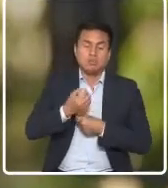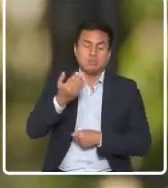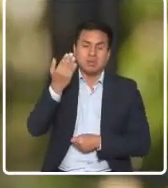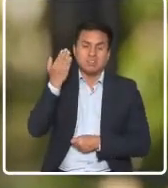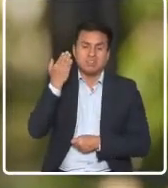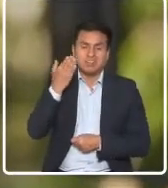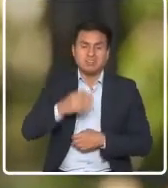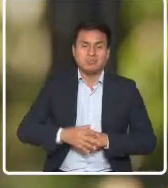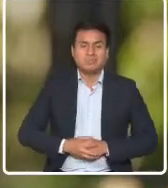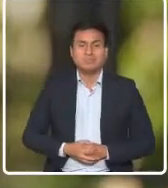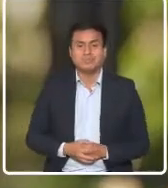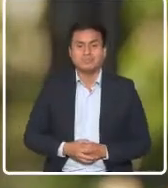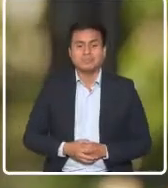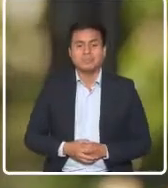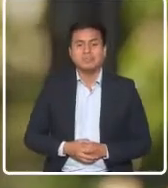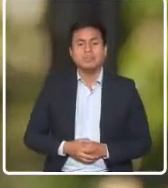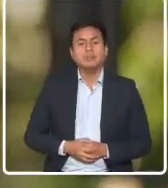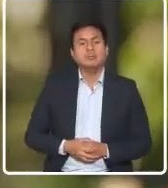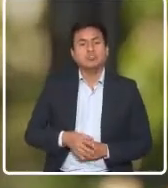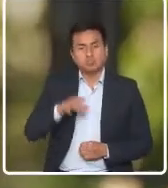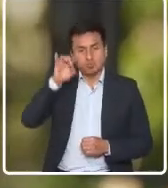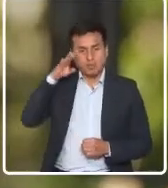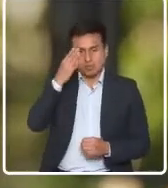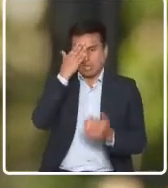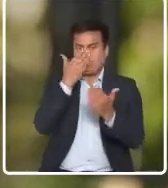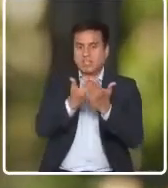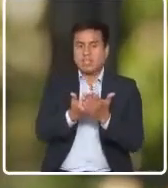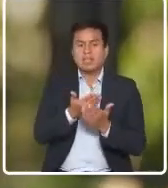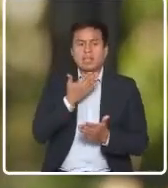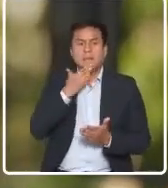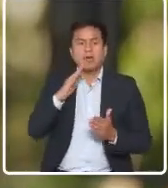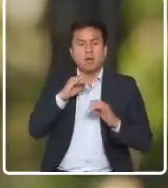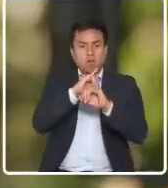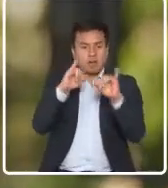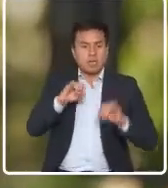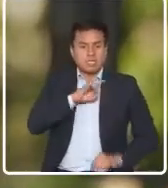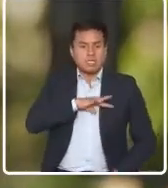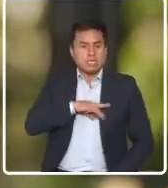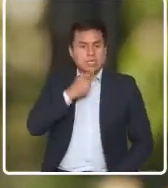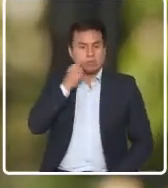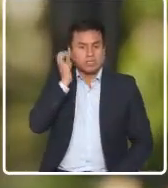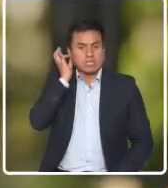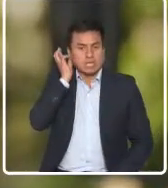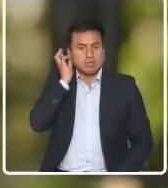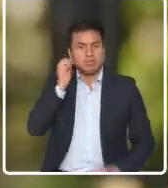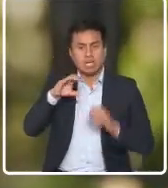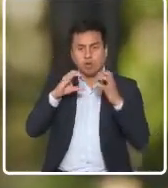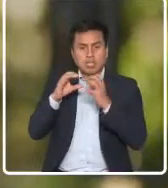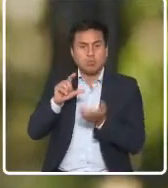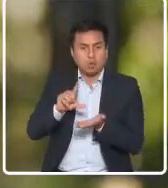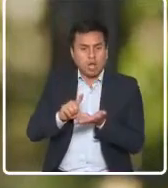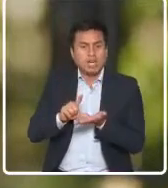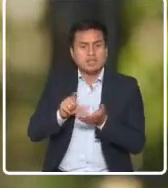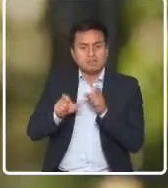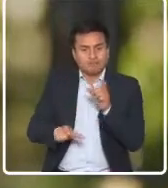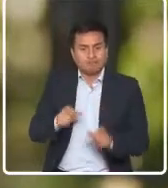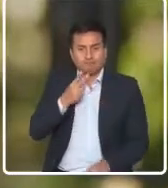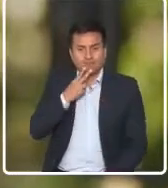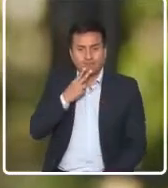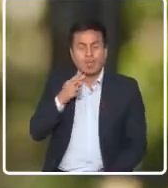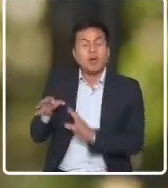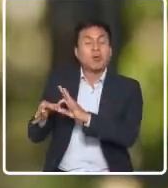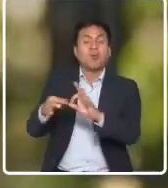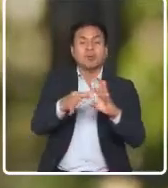pasado. Los que supimos enfrentar con lo mejor que tenemos los chilenos, las chilenas, los cauqueninos y las cauqueninas,